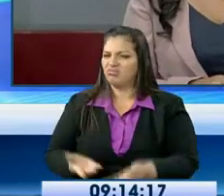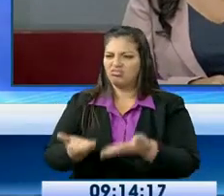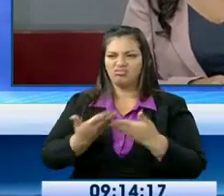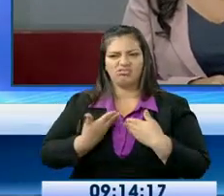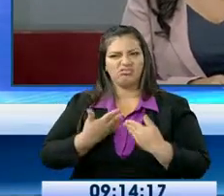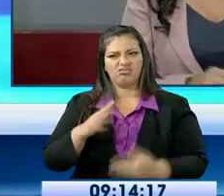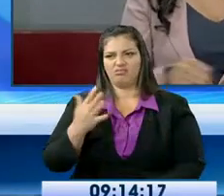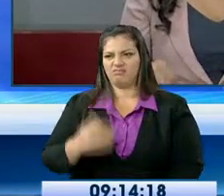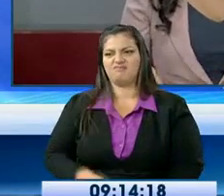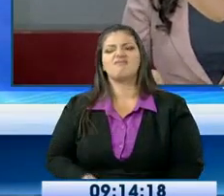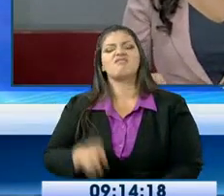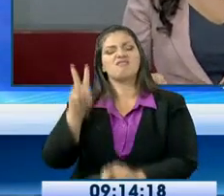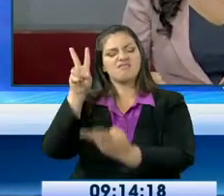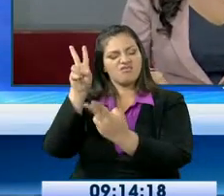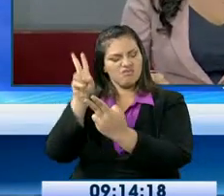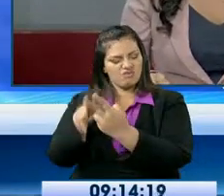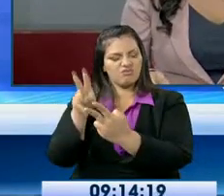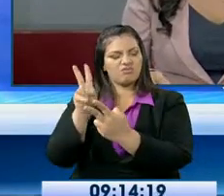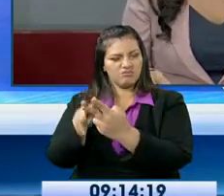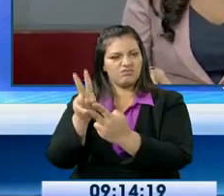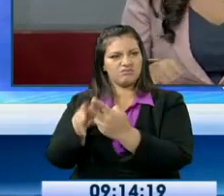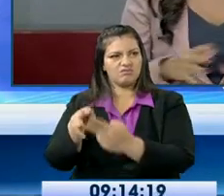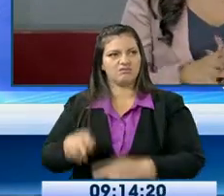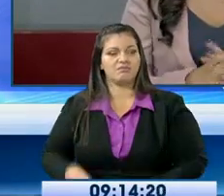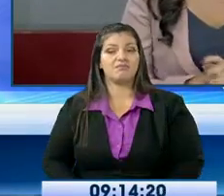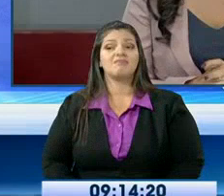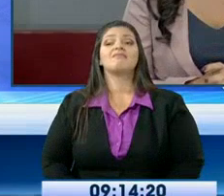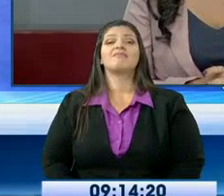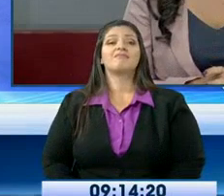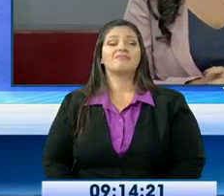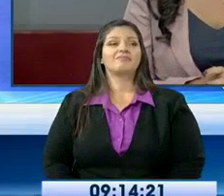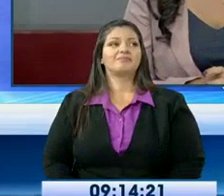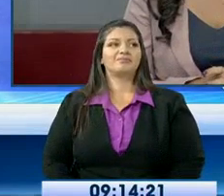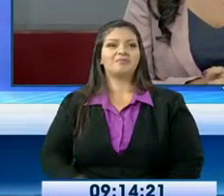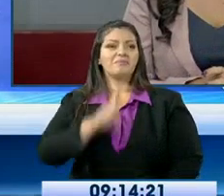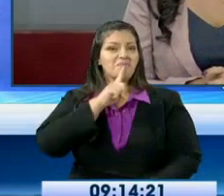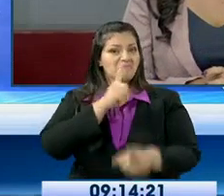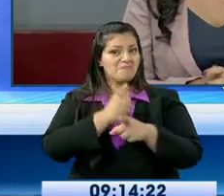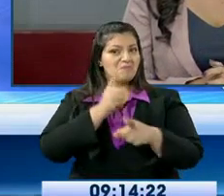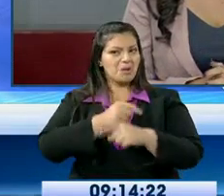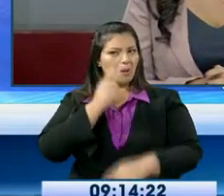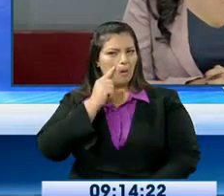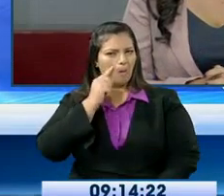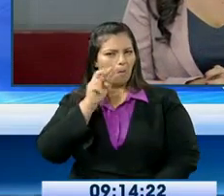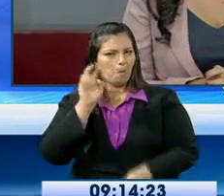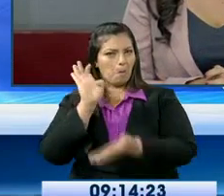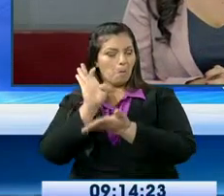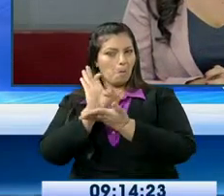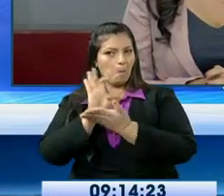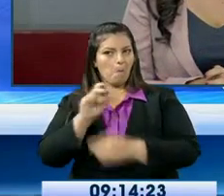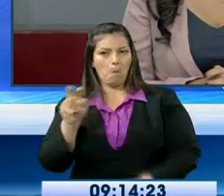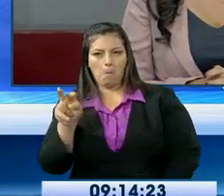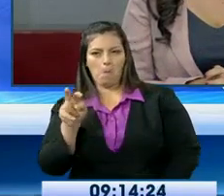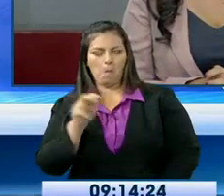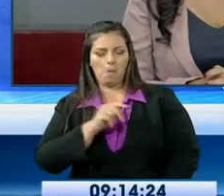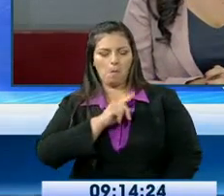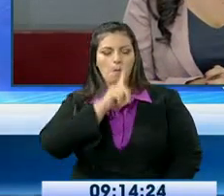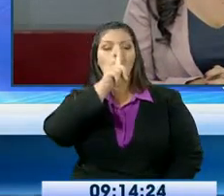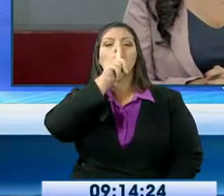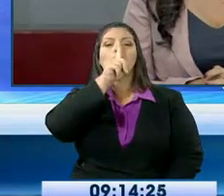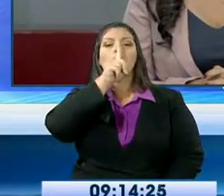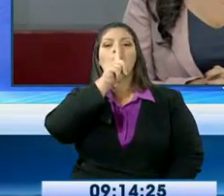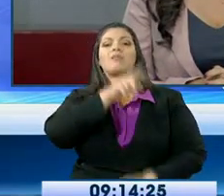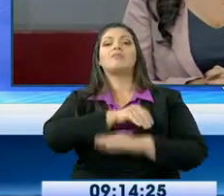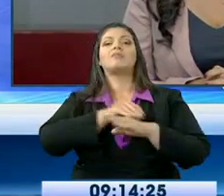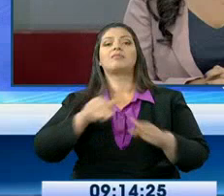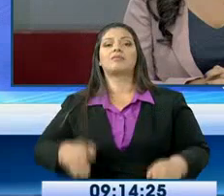qué lo digo. Ay, ay, ay. Yo sí, más o menos, yo vi el asunto y no me atrevo a decir nada más ya. Ahora,